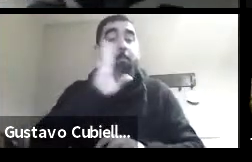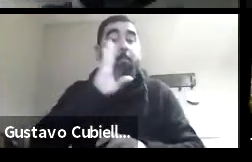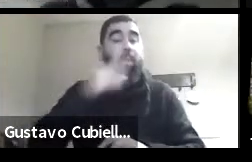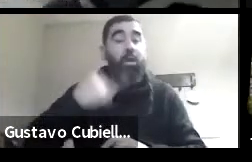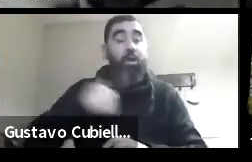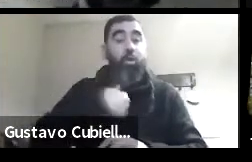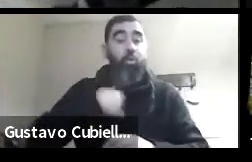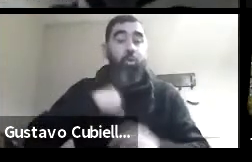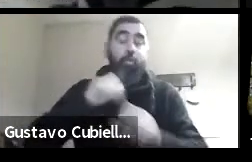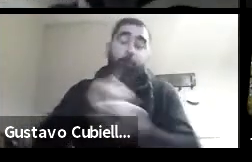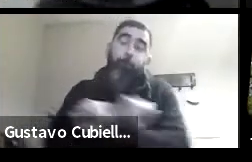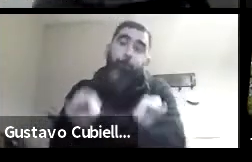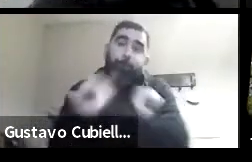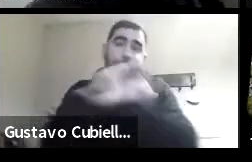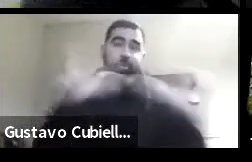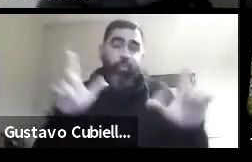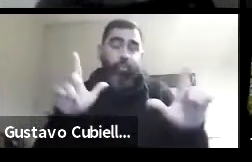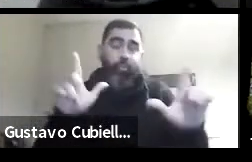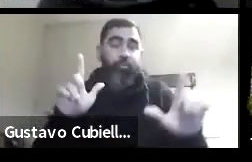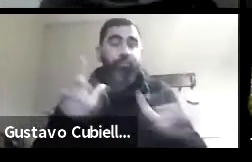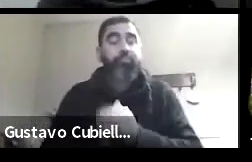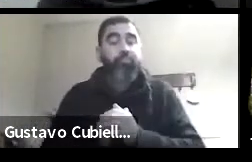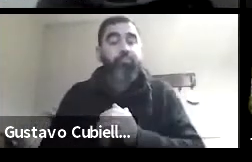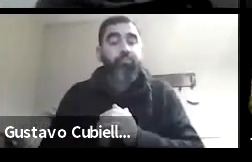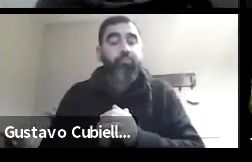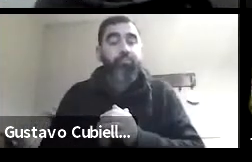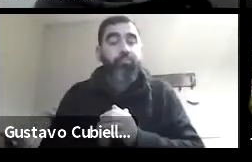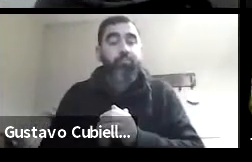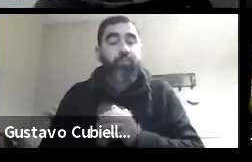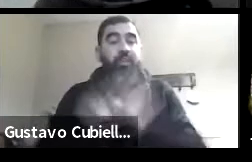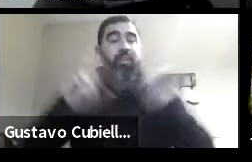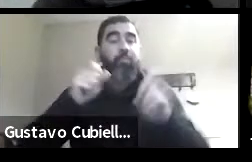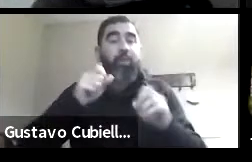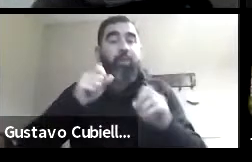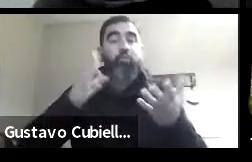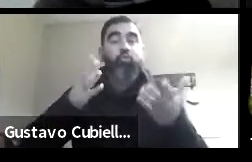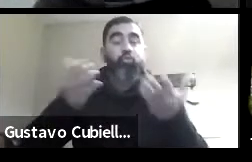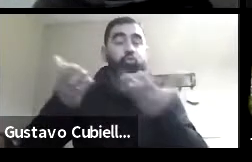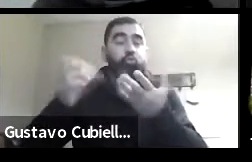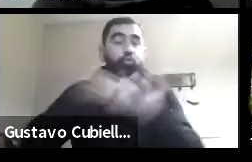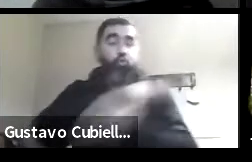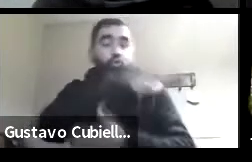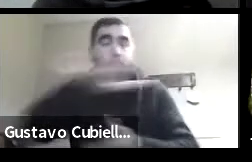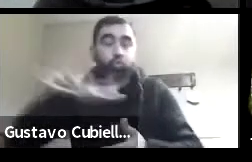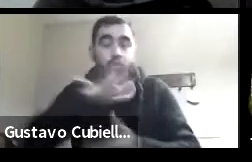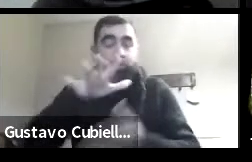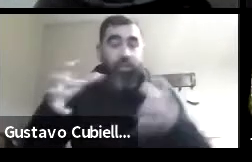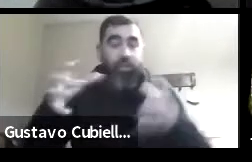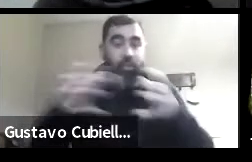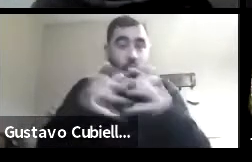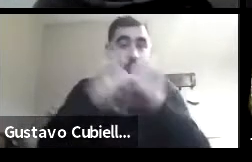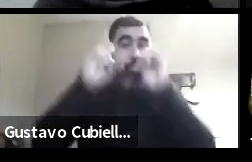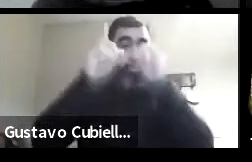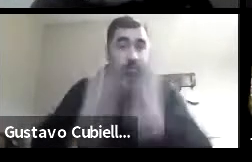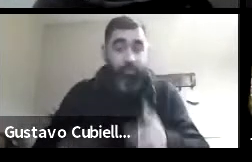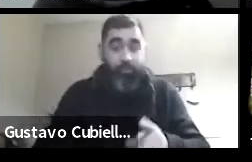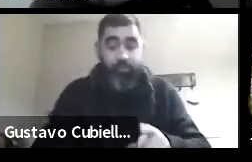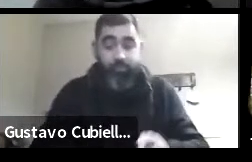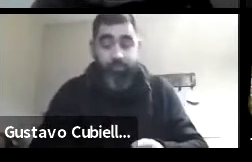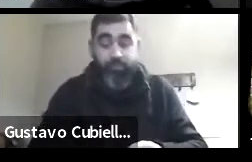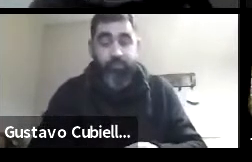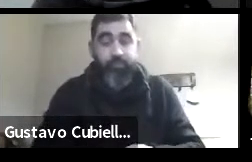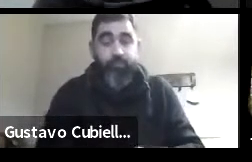peor aún, desde el subconsciente colectivo desde el consciente colectivo, yo creo, a esta altura, de una